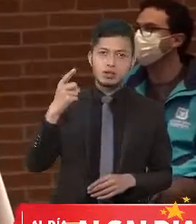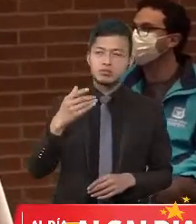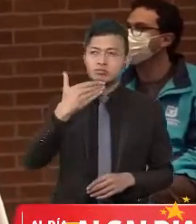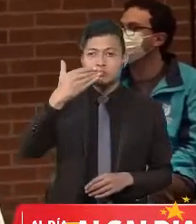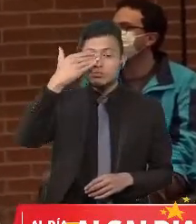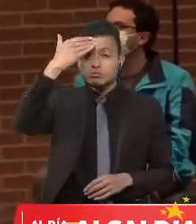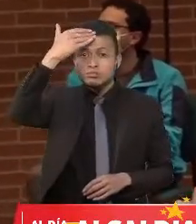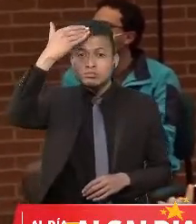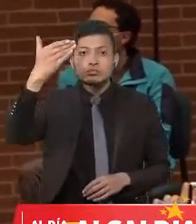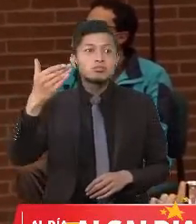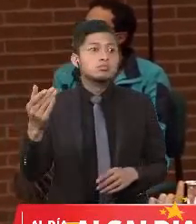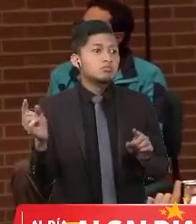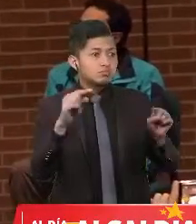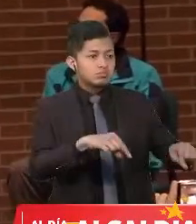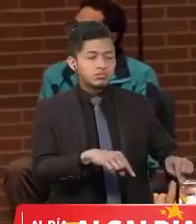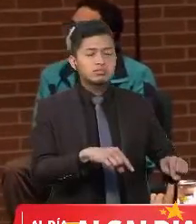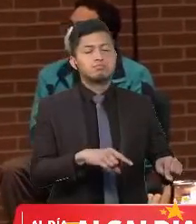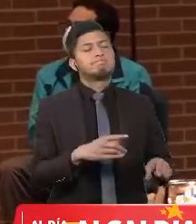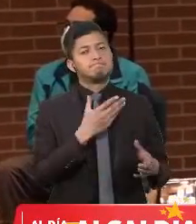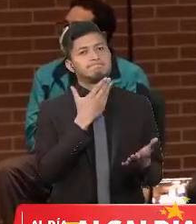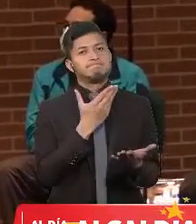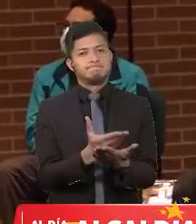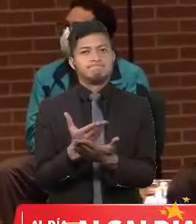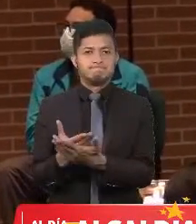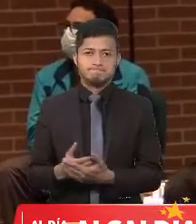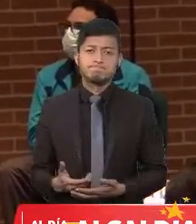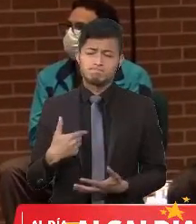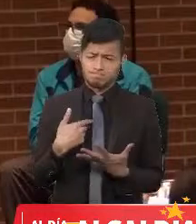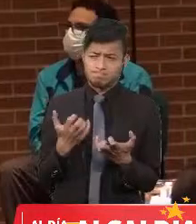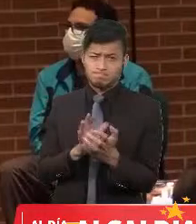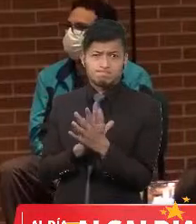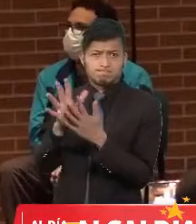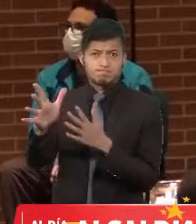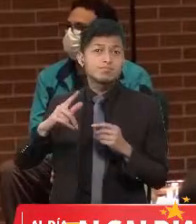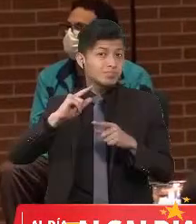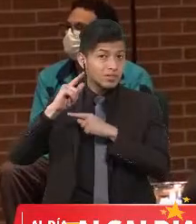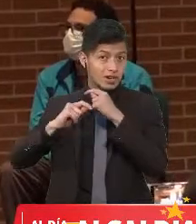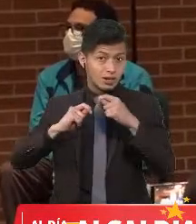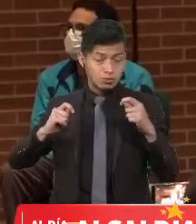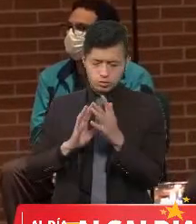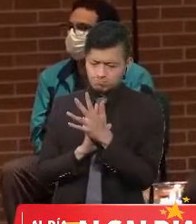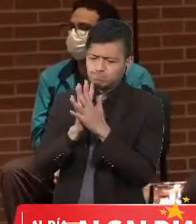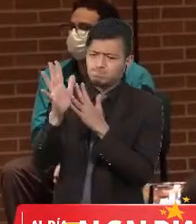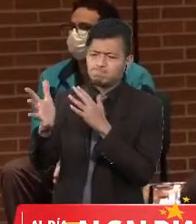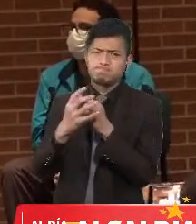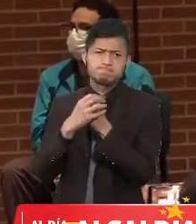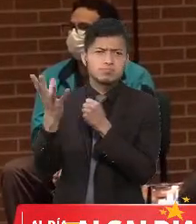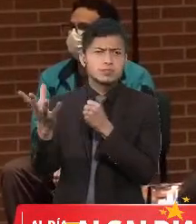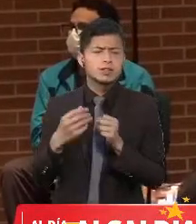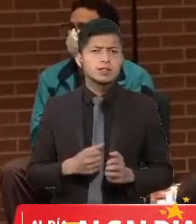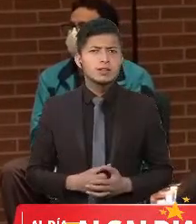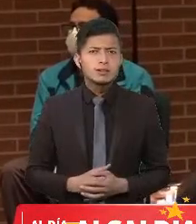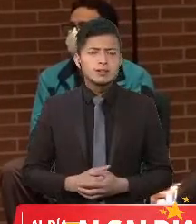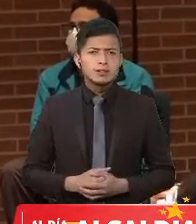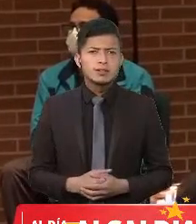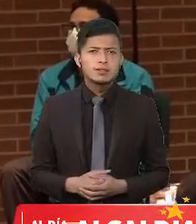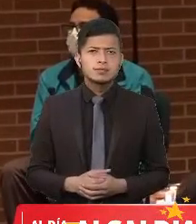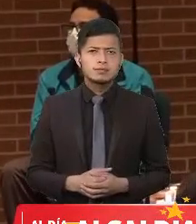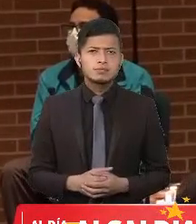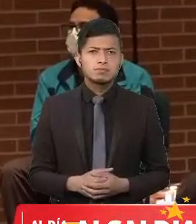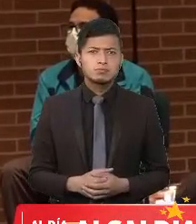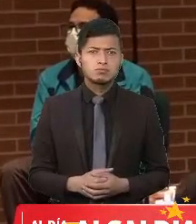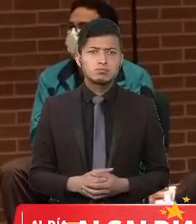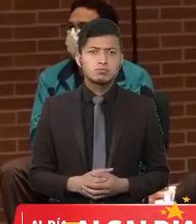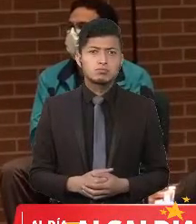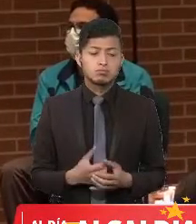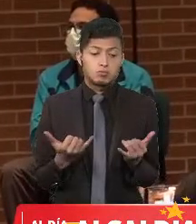acompañan. Yo quiero expresarte, Claudia, que lo que estamos